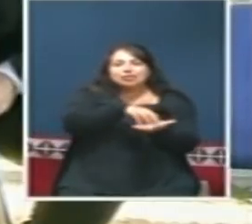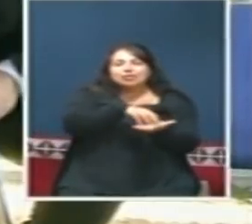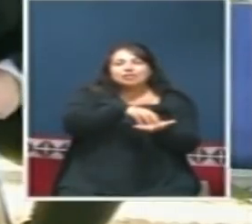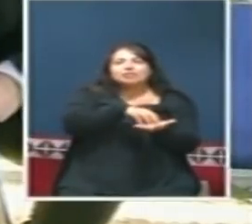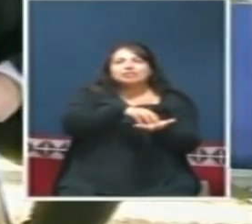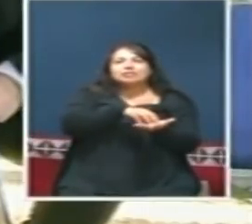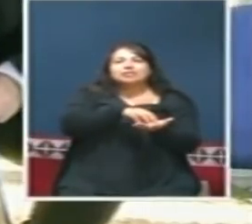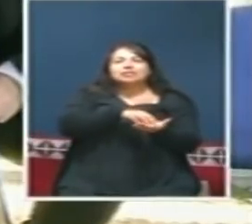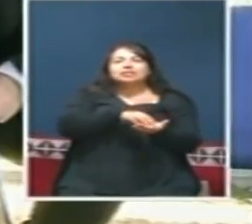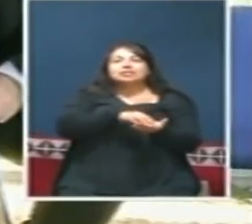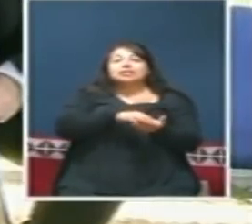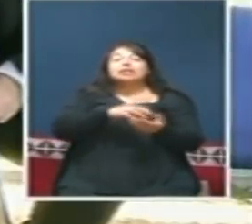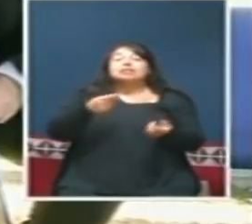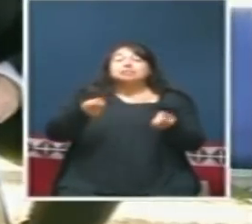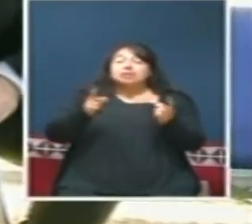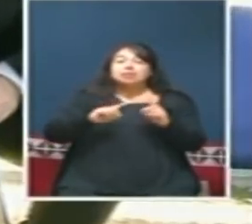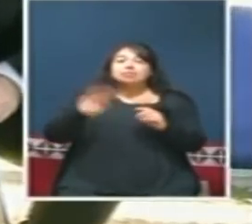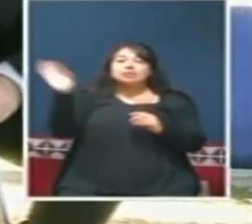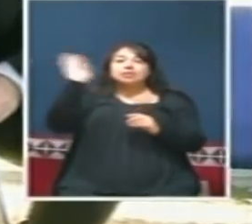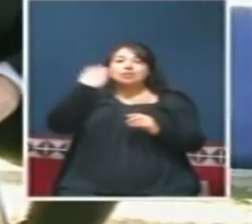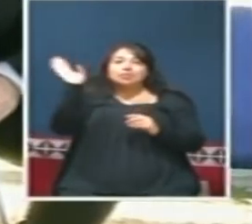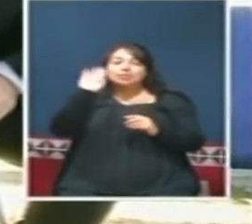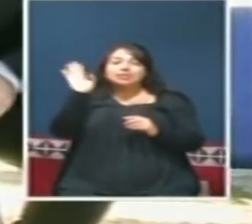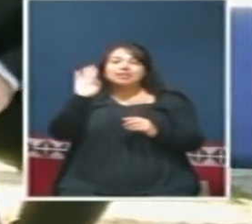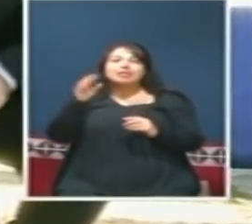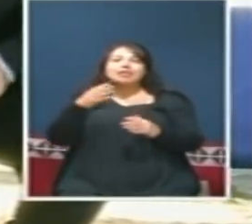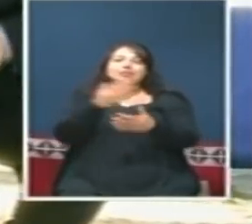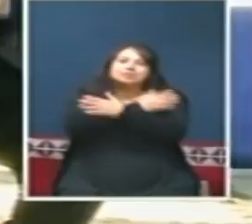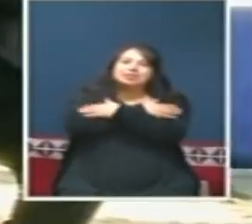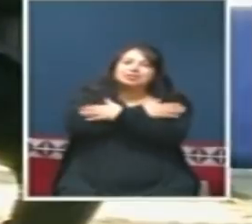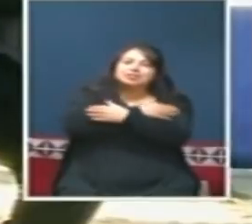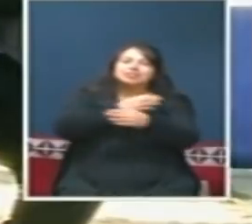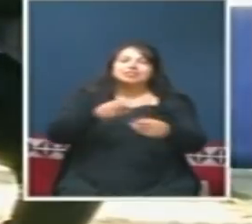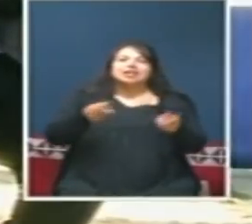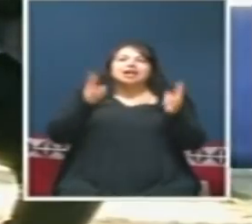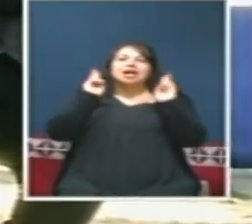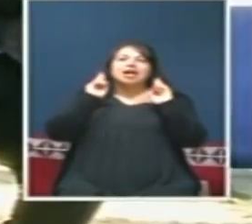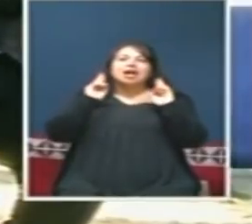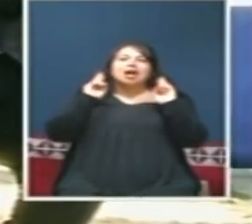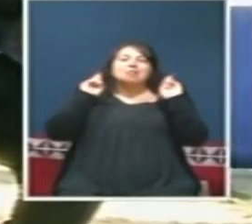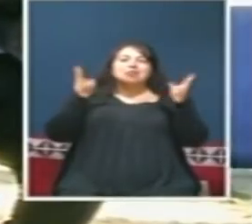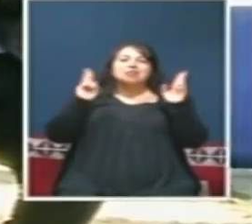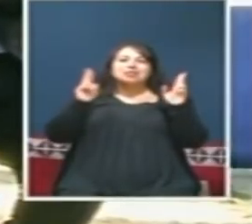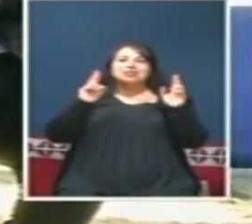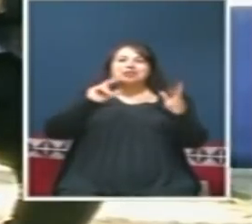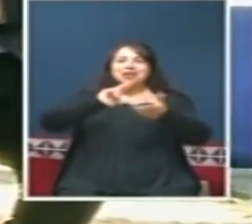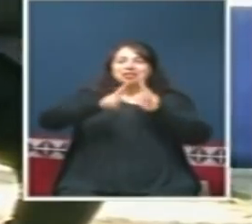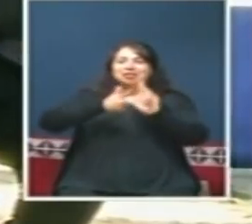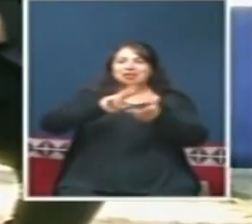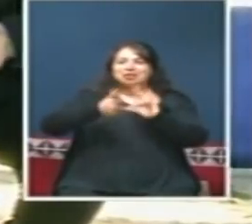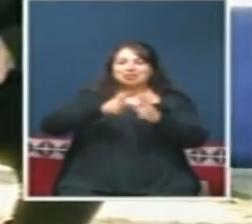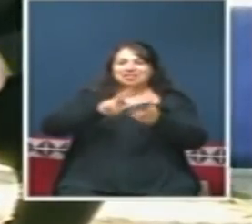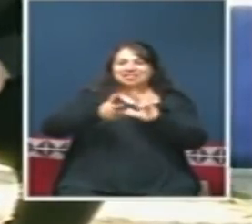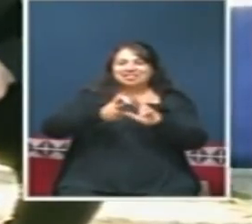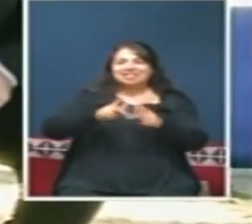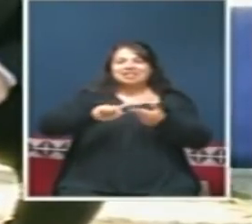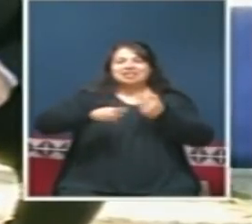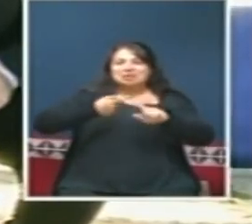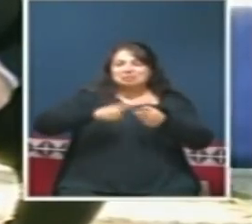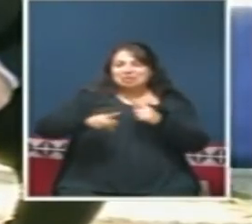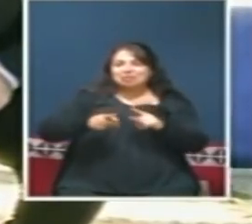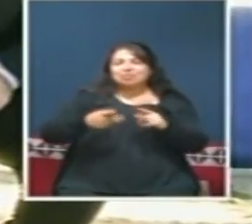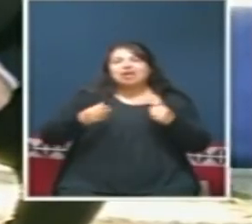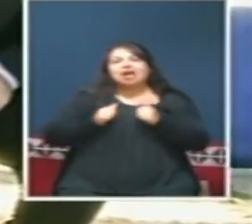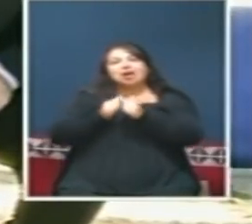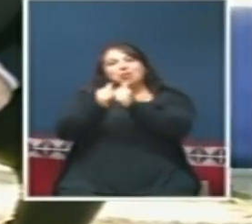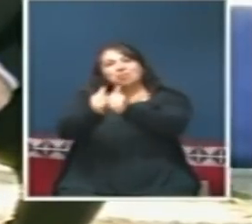un cálido saludo para Alicia y Vanina, las profesoras de lengua de señas, que han acompañado también esta transmisión, así